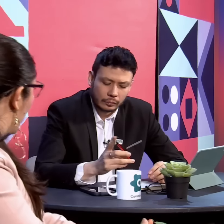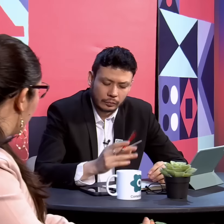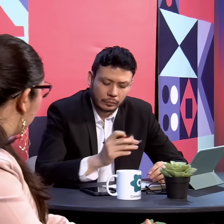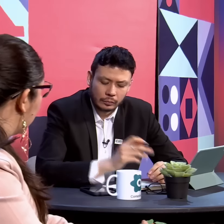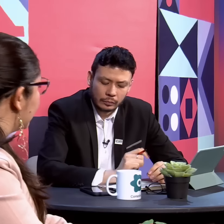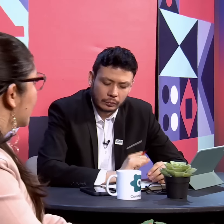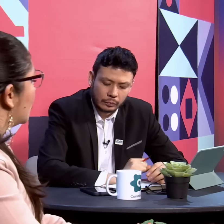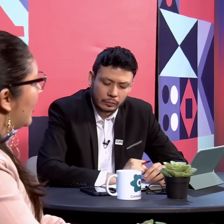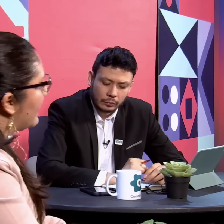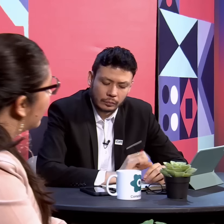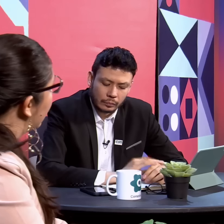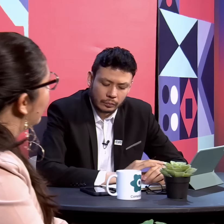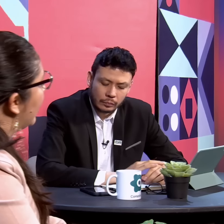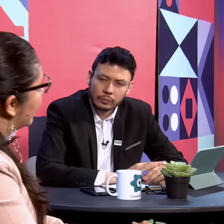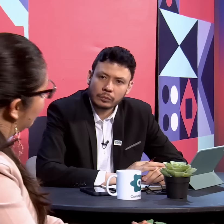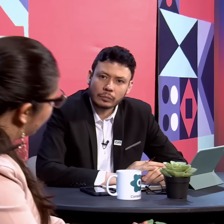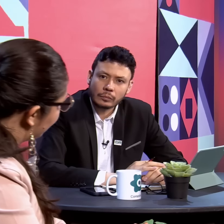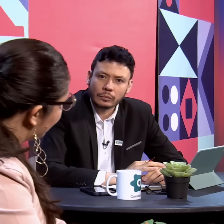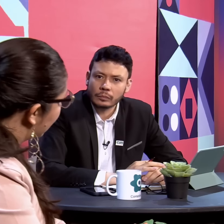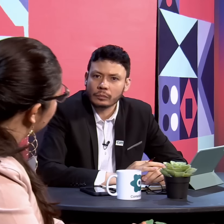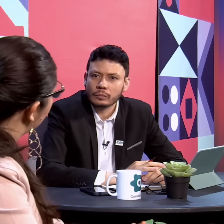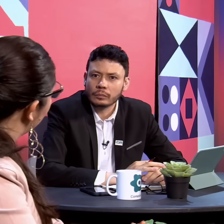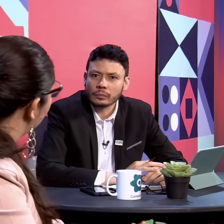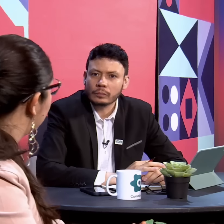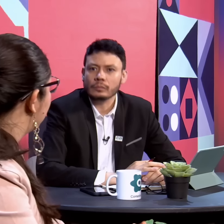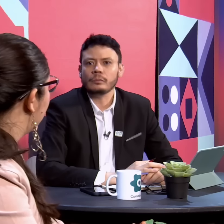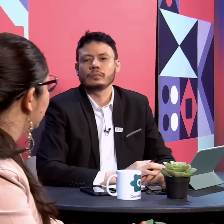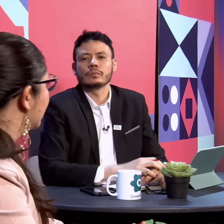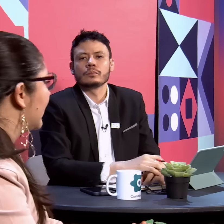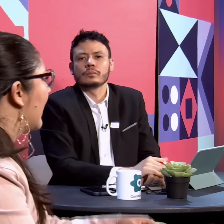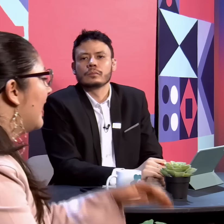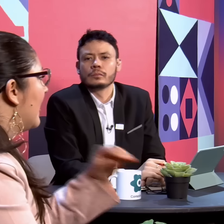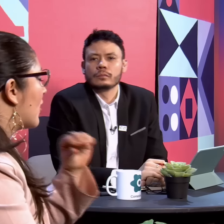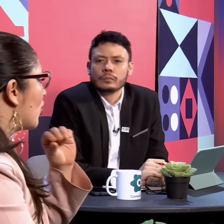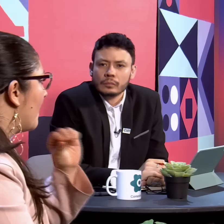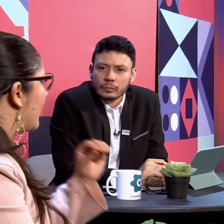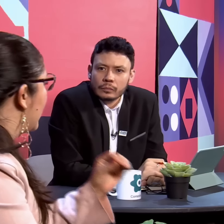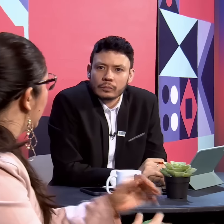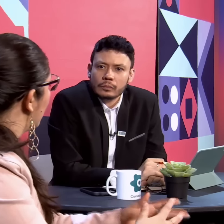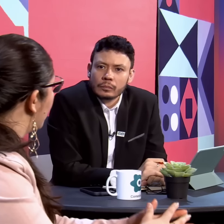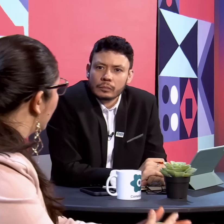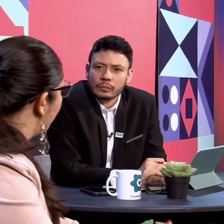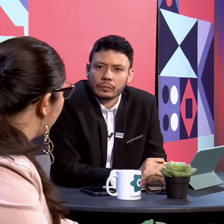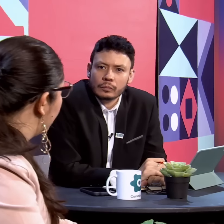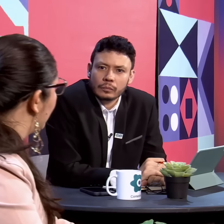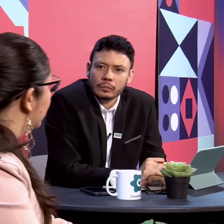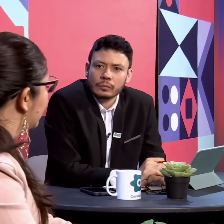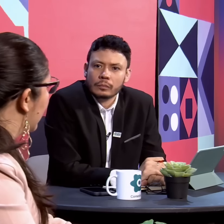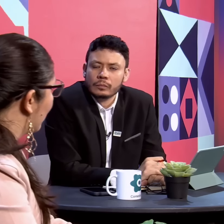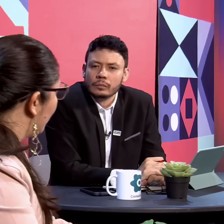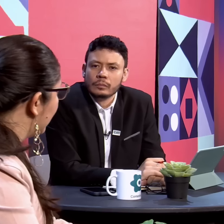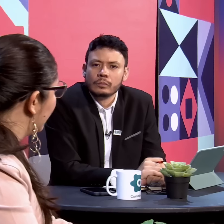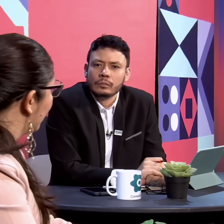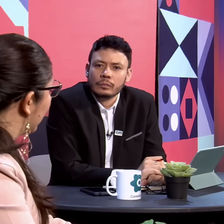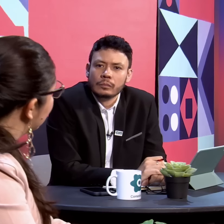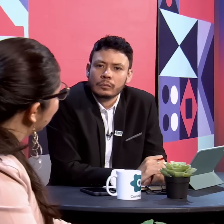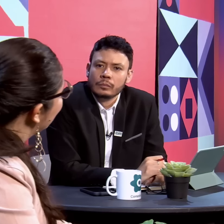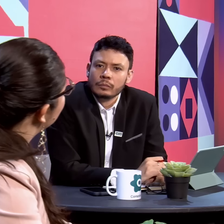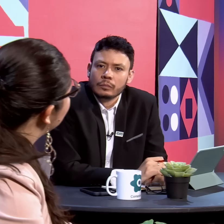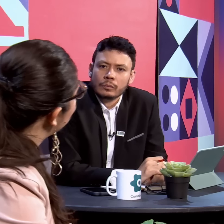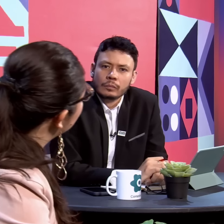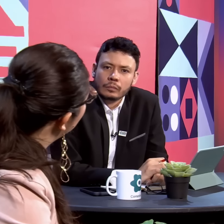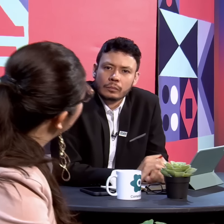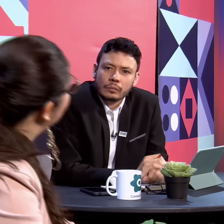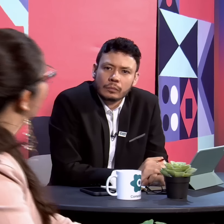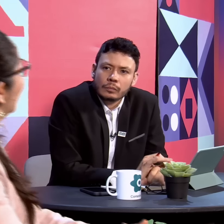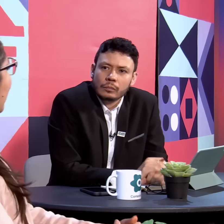posiciones ideológicas, su libertad de expresión. Así que creo que desde ahí se está rompiendo por completo este argumento que es que no